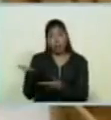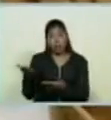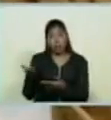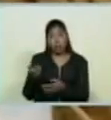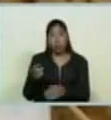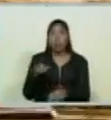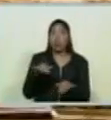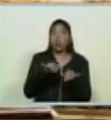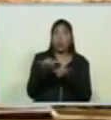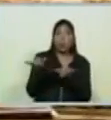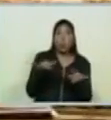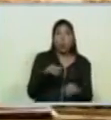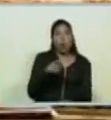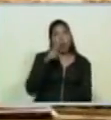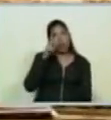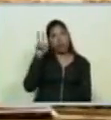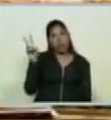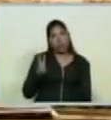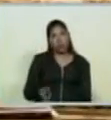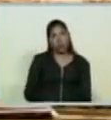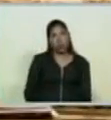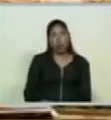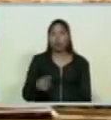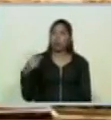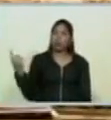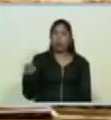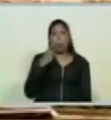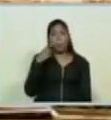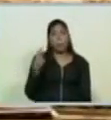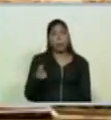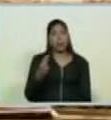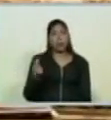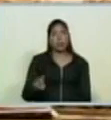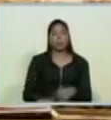Venezuela. En primer lugar, atención,